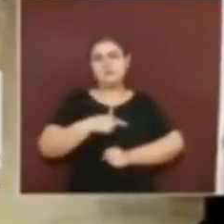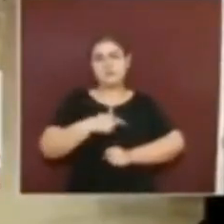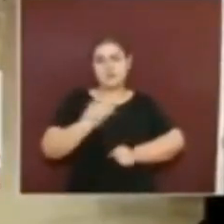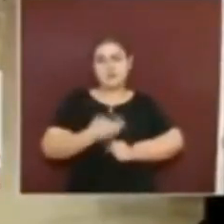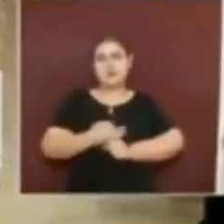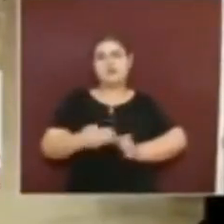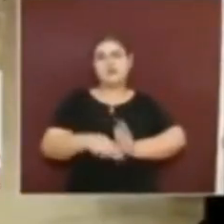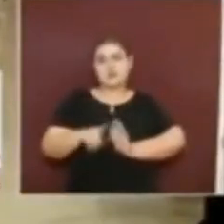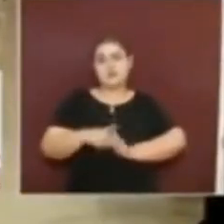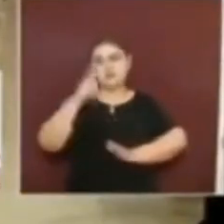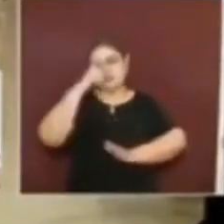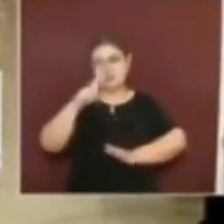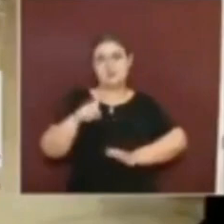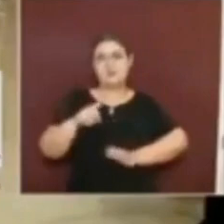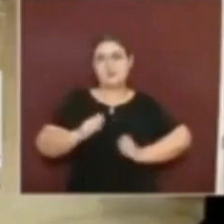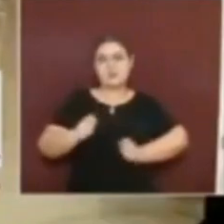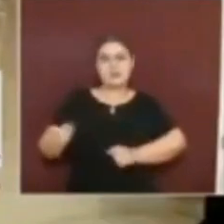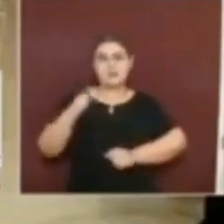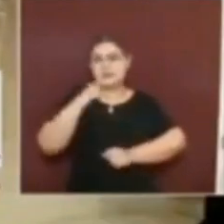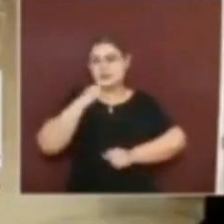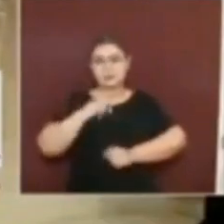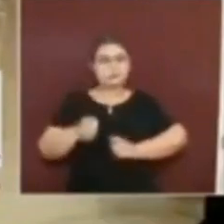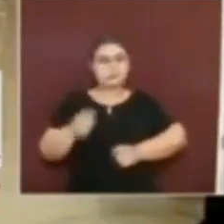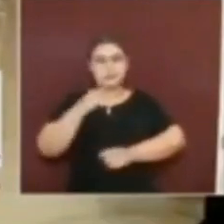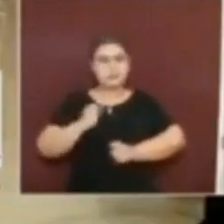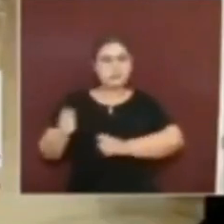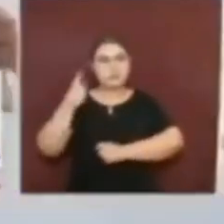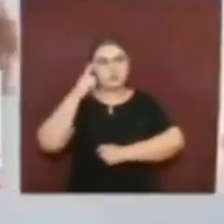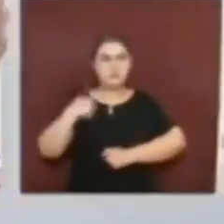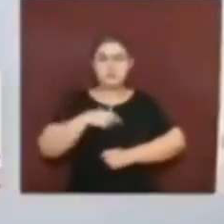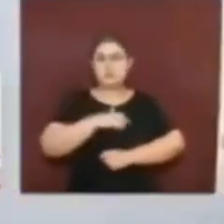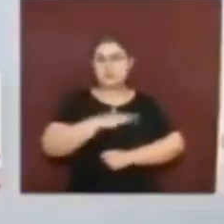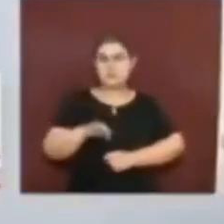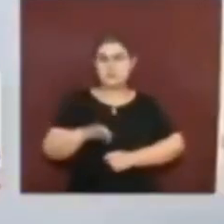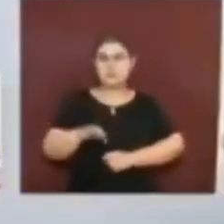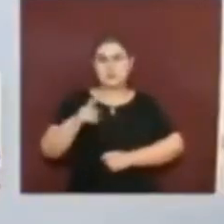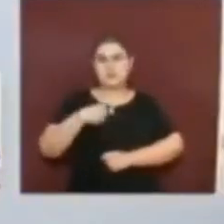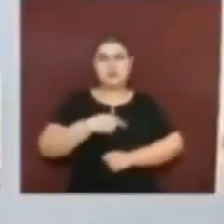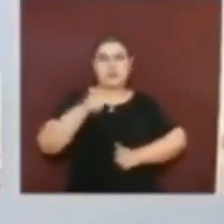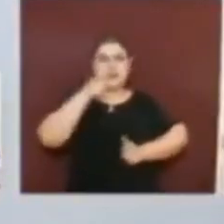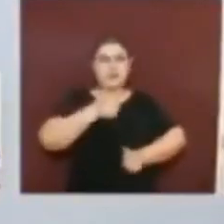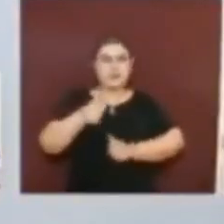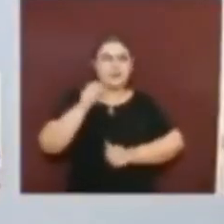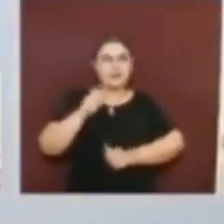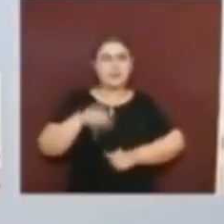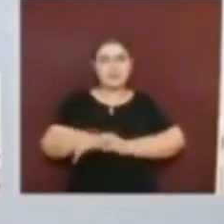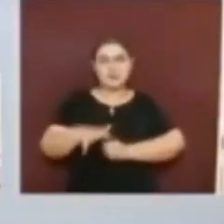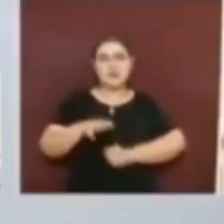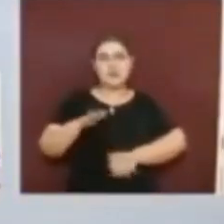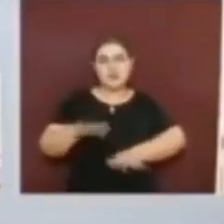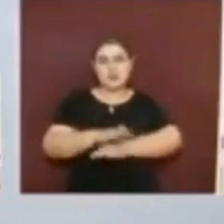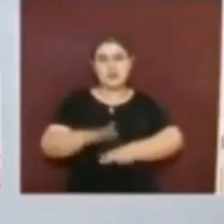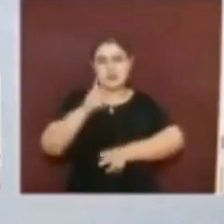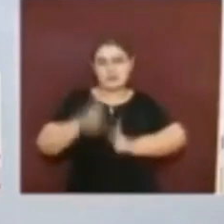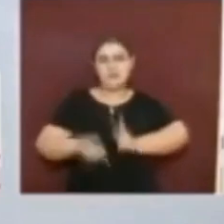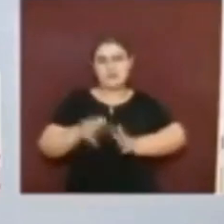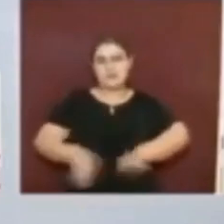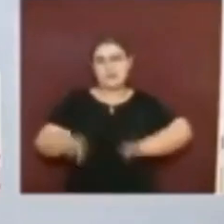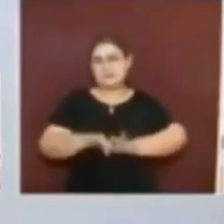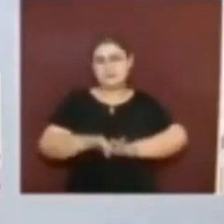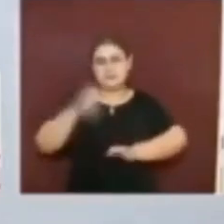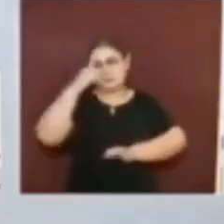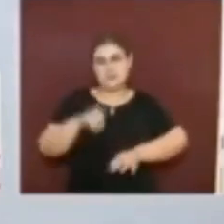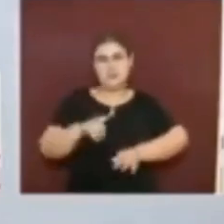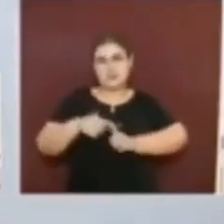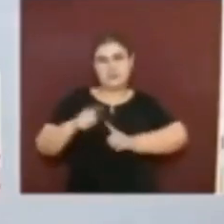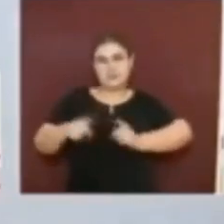posible. Y atendiendo, también cambiamos un aspecto importante, gobernador. Empezamos por las poblaciones más lejanas. Y eso fue un